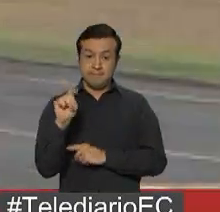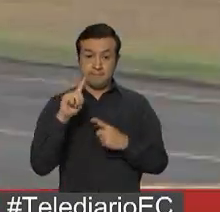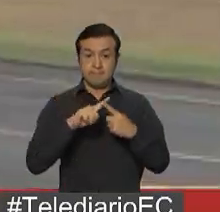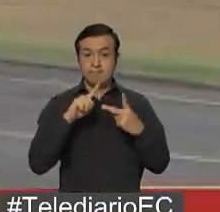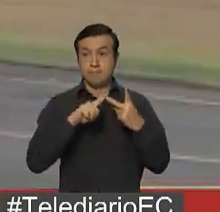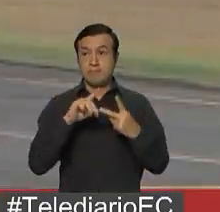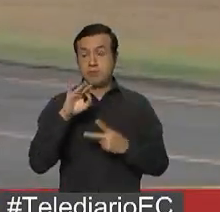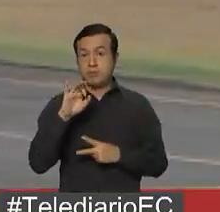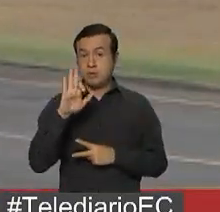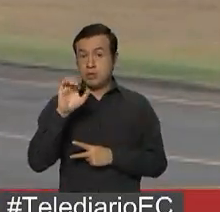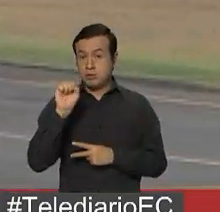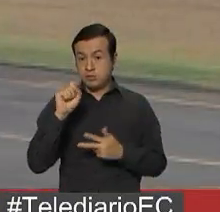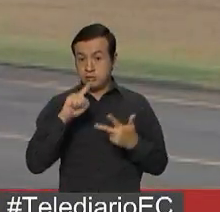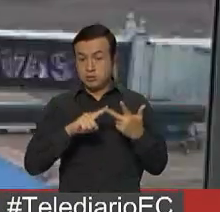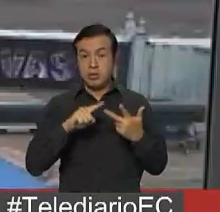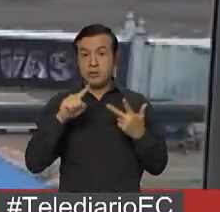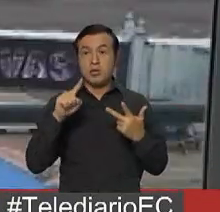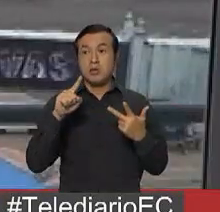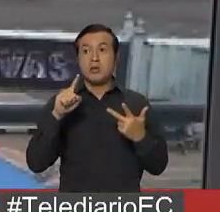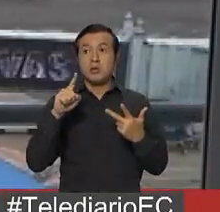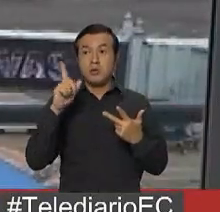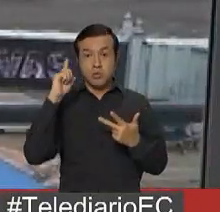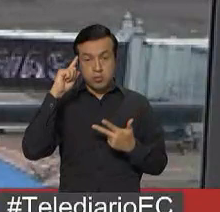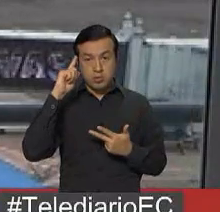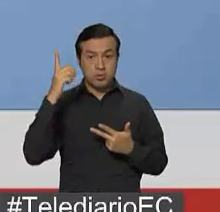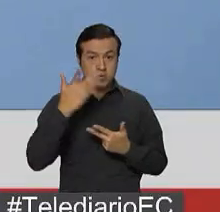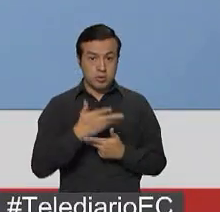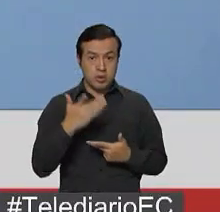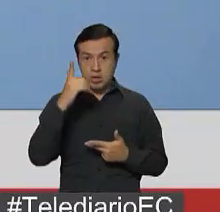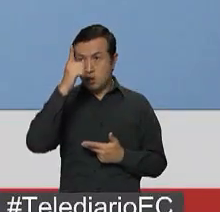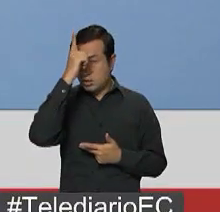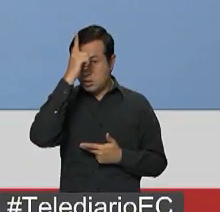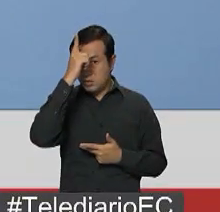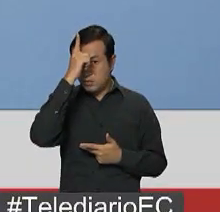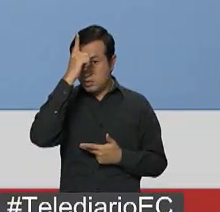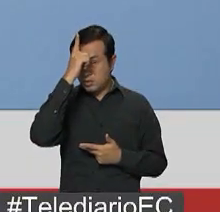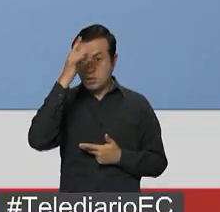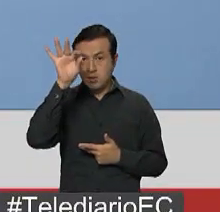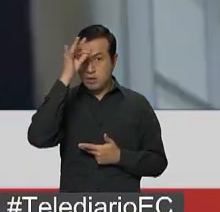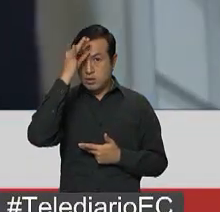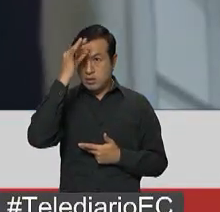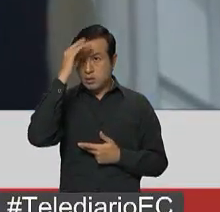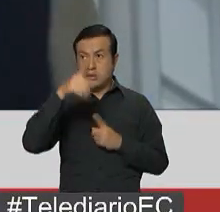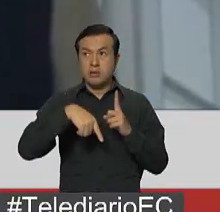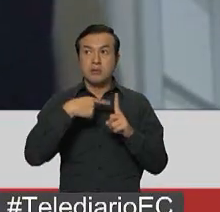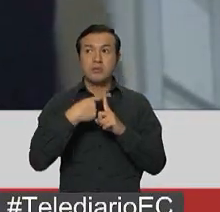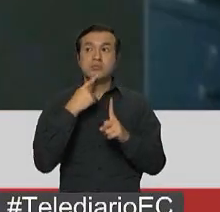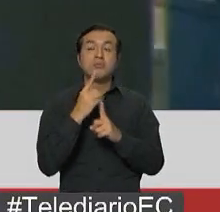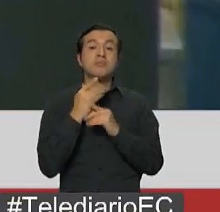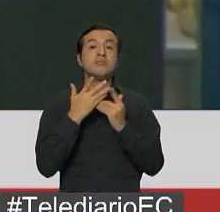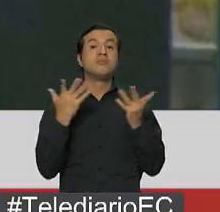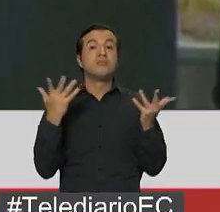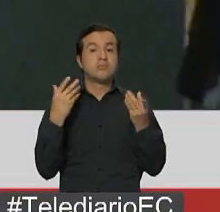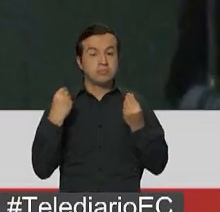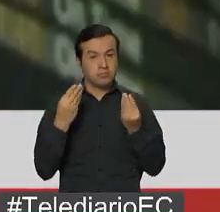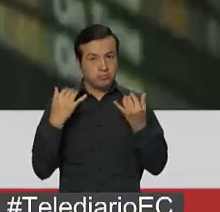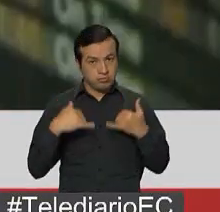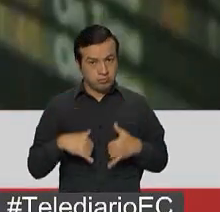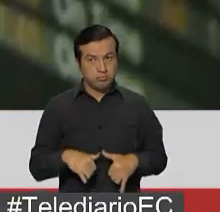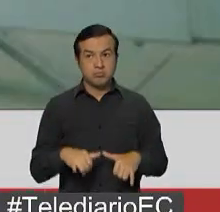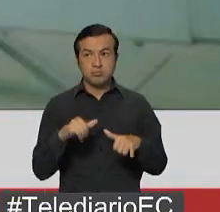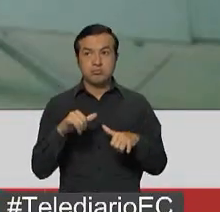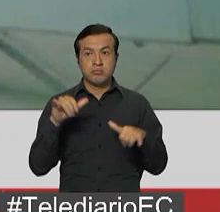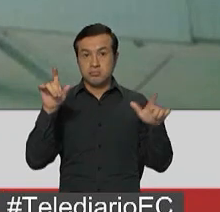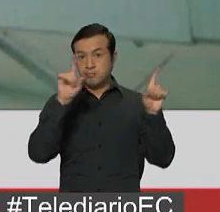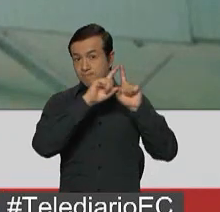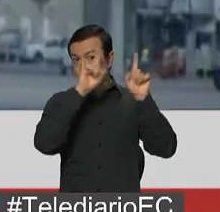y air france los gobiernos de países bajos alemania y francia buscan mecanismos para dar alivio financiero y que las